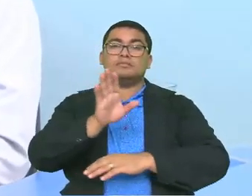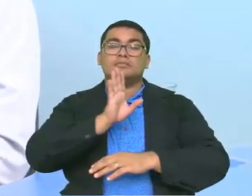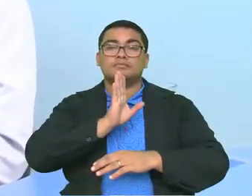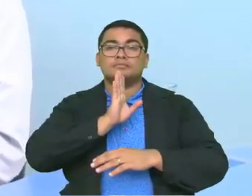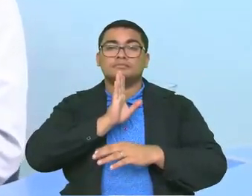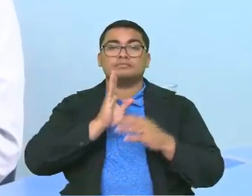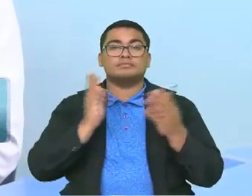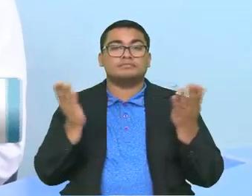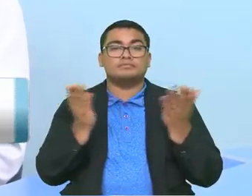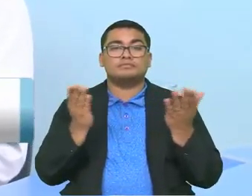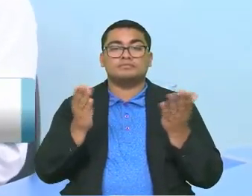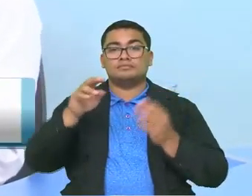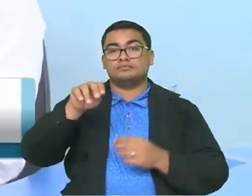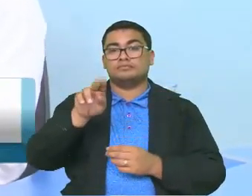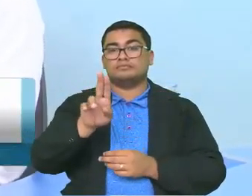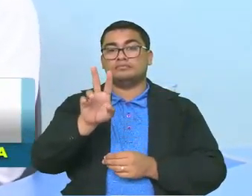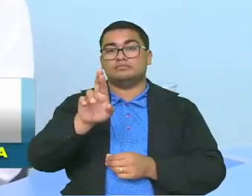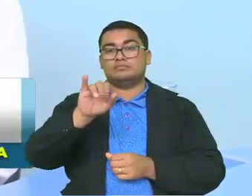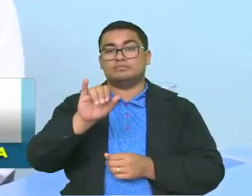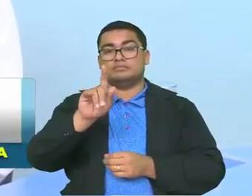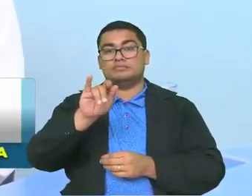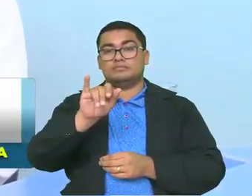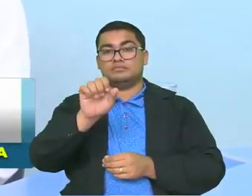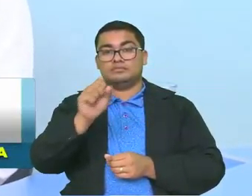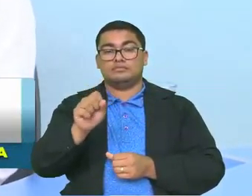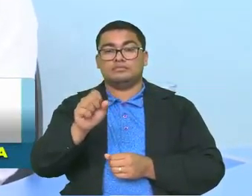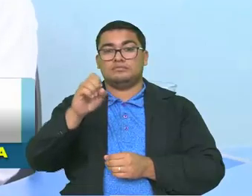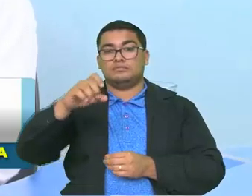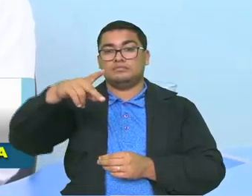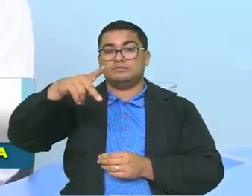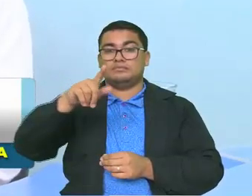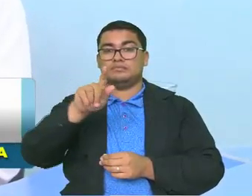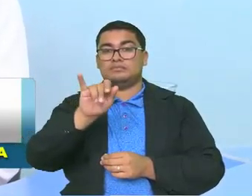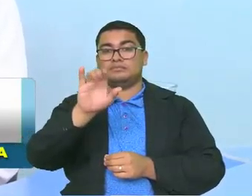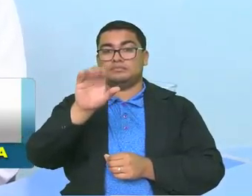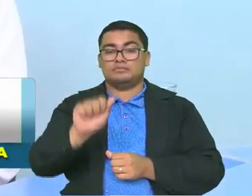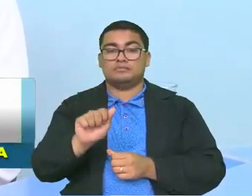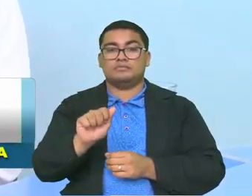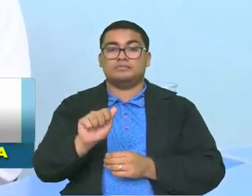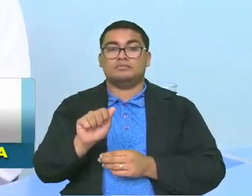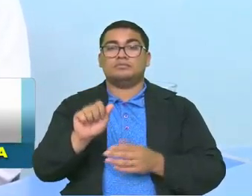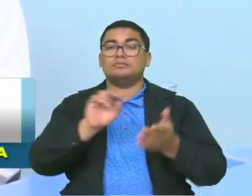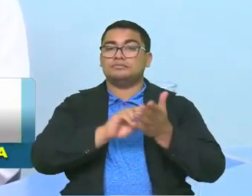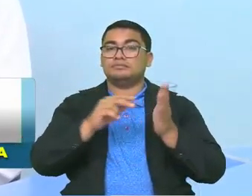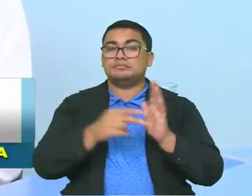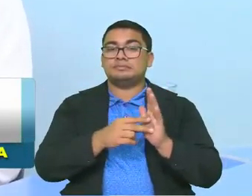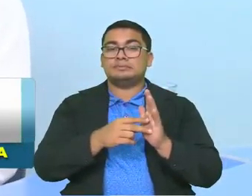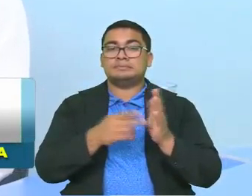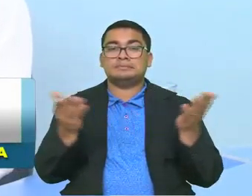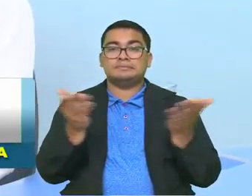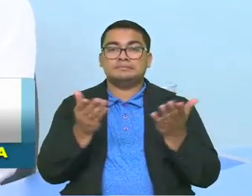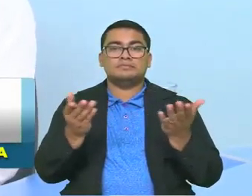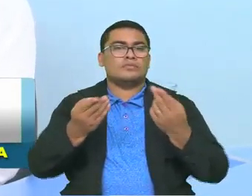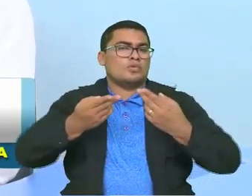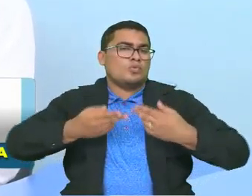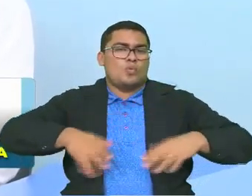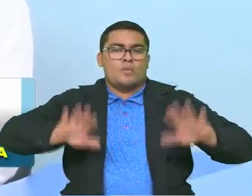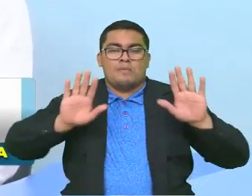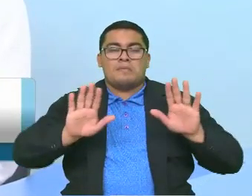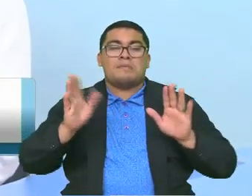nacional donde nos vienen prácticamente todas las patologías que engloban a lo que es la oftalmología, la visión como